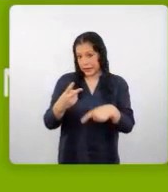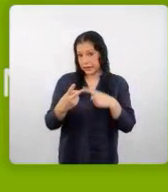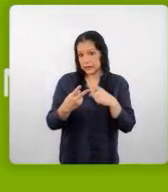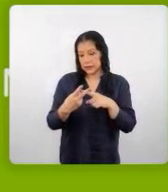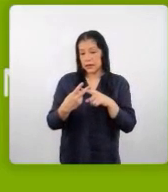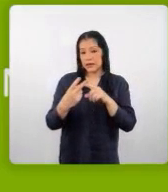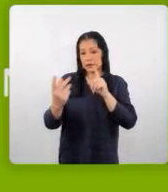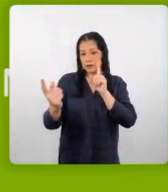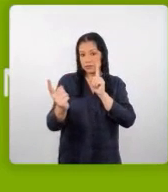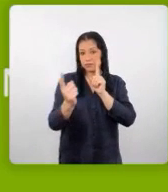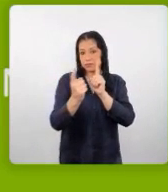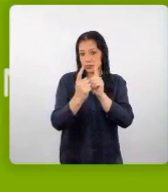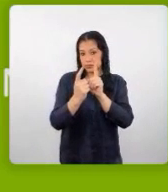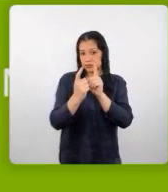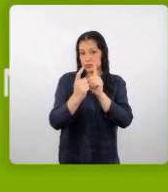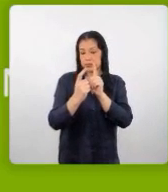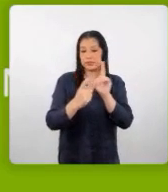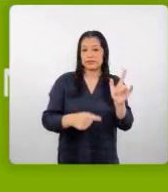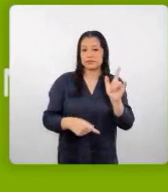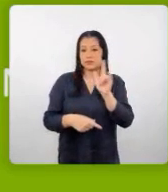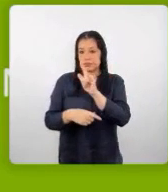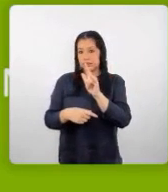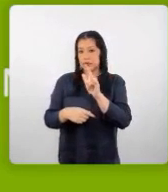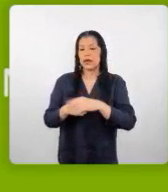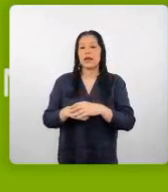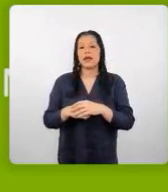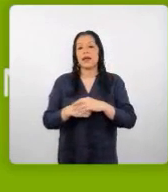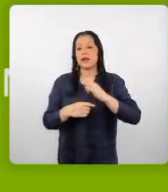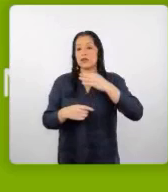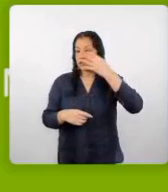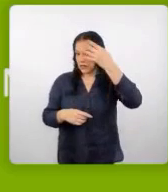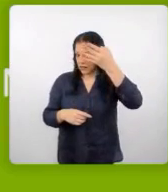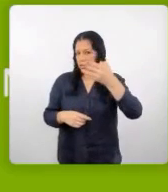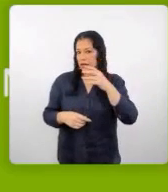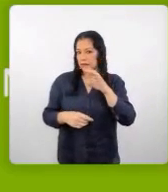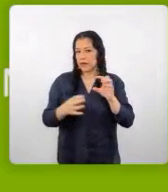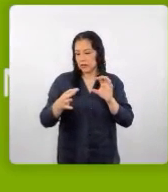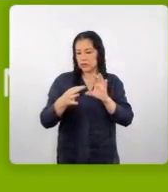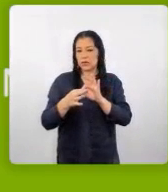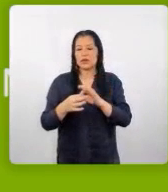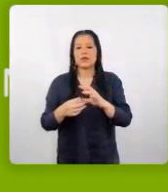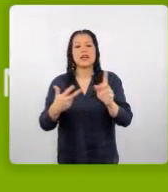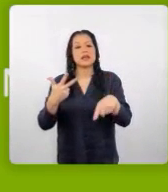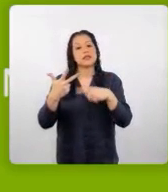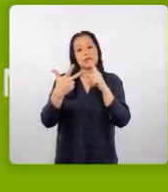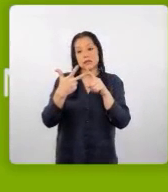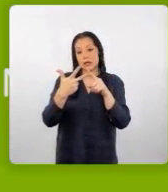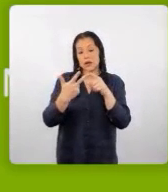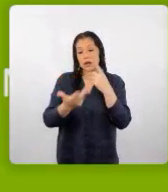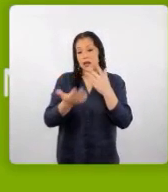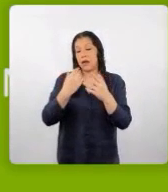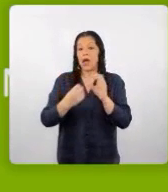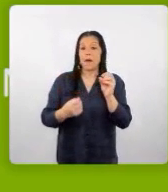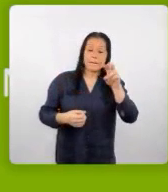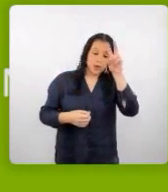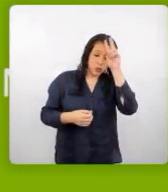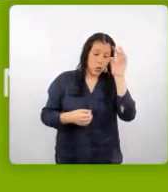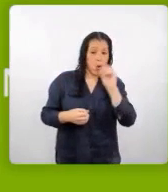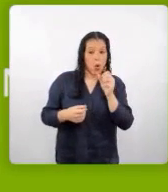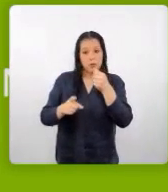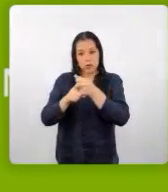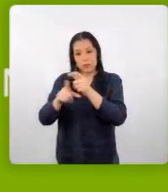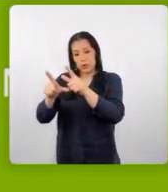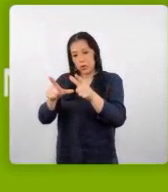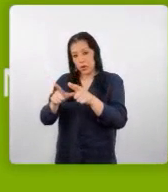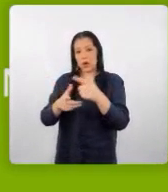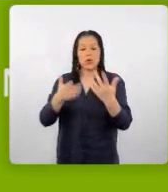contacto secundario sea en Emiratos Árabes Unidos. Y el tercero, por ejemplo, puede ser en el Perú o en Emiratos Árabes Unidos, o